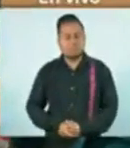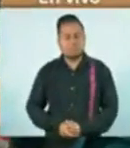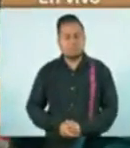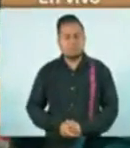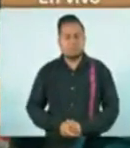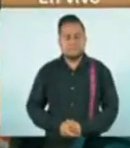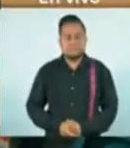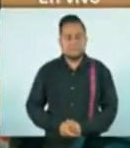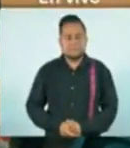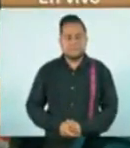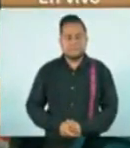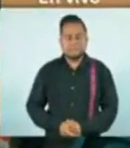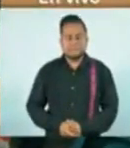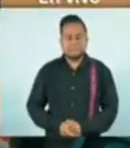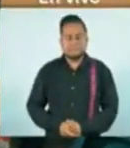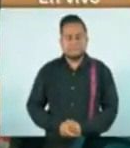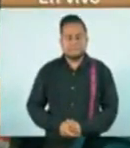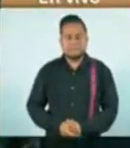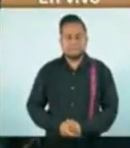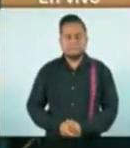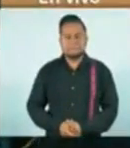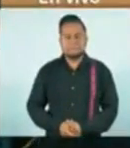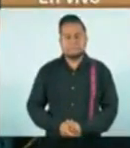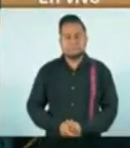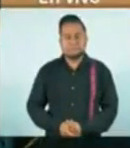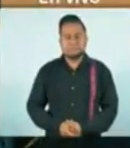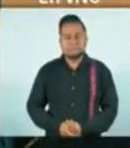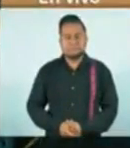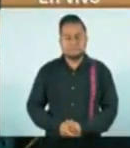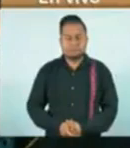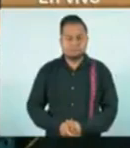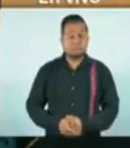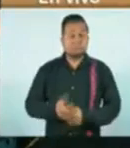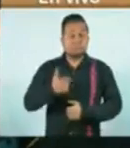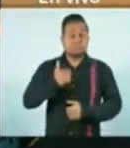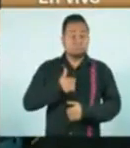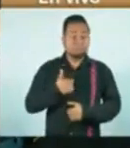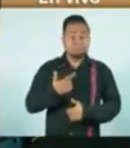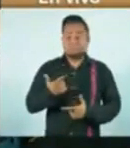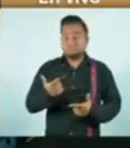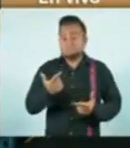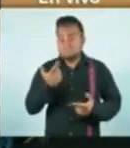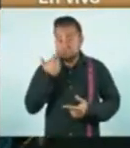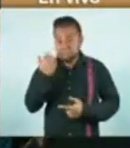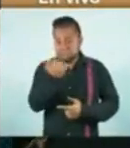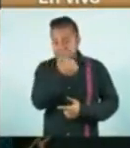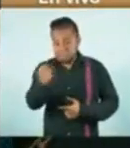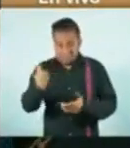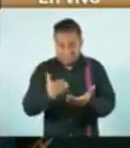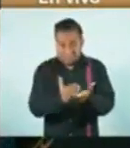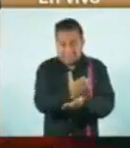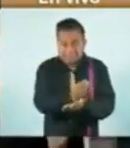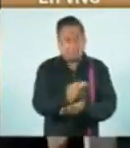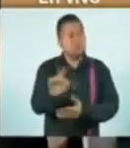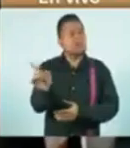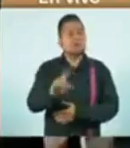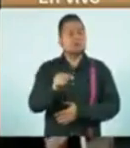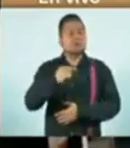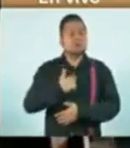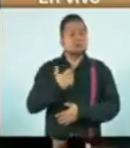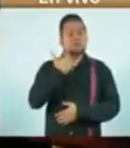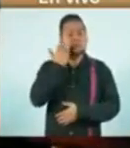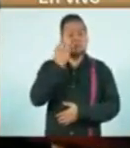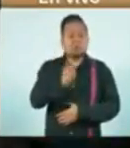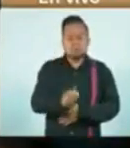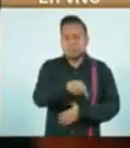La intención de nosotros nunca fue vamos a ganar algo a la fuerza y lo queremos. No, nosotros siempre la idea fue que nos hagan